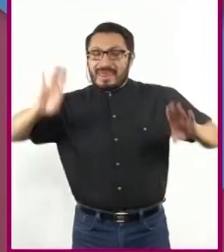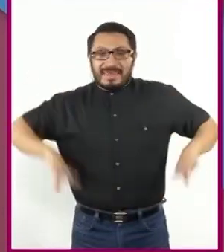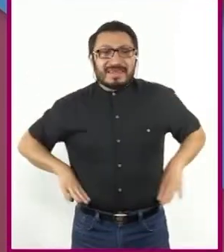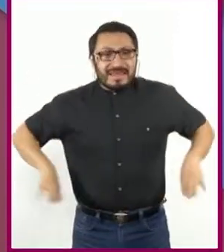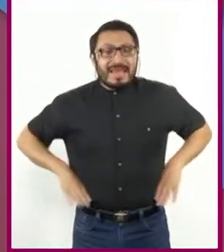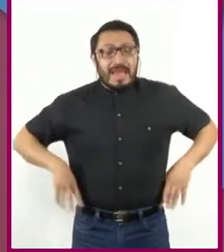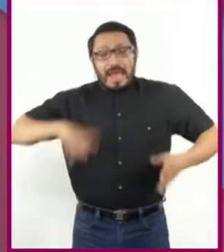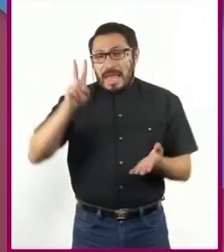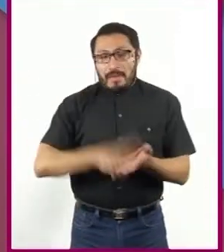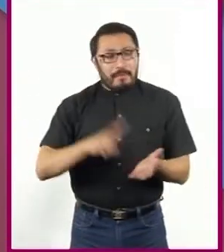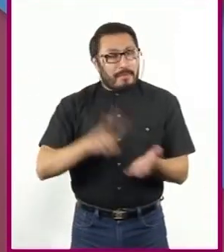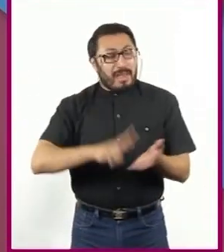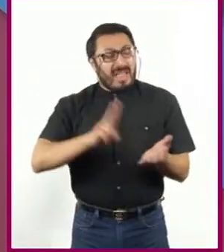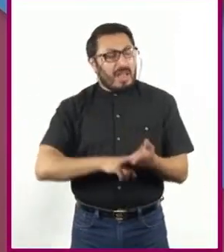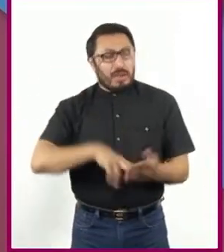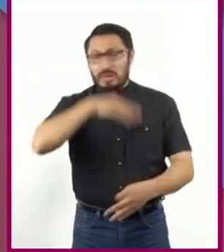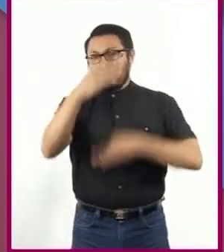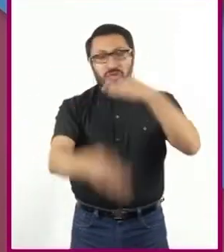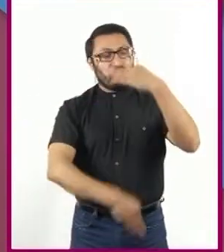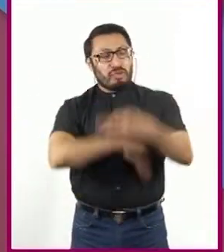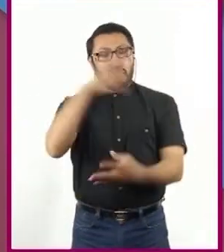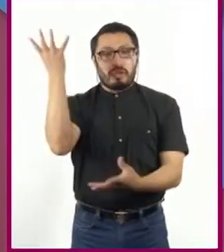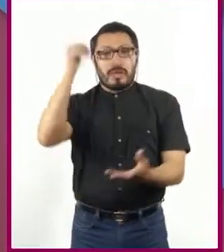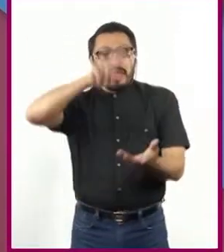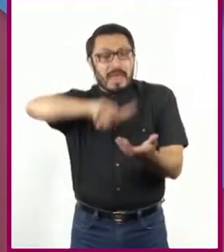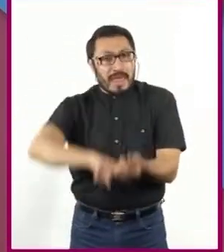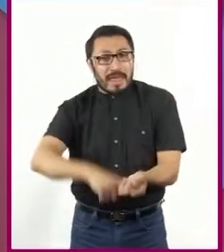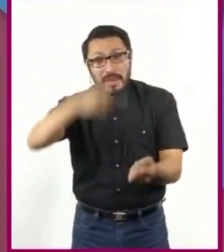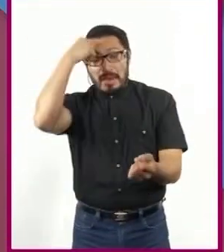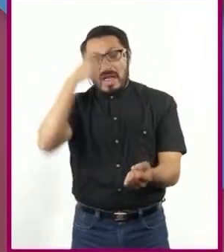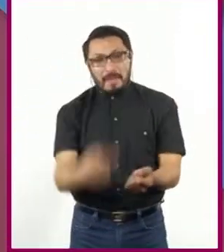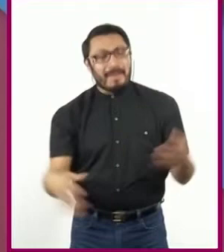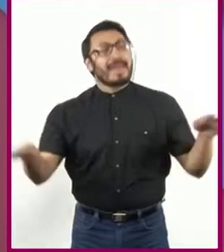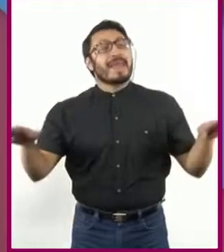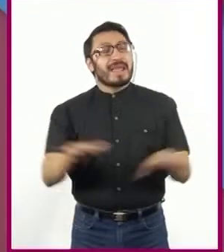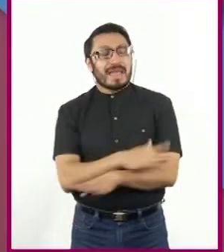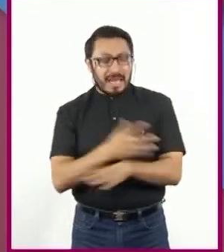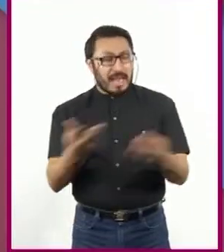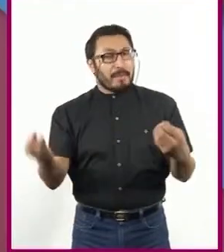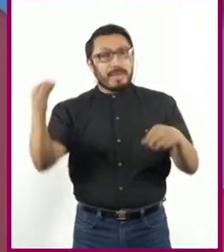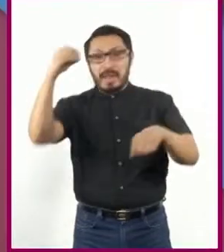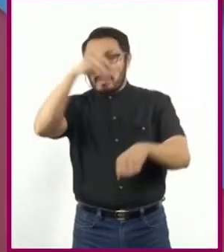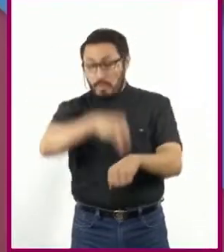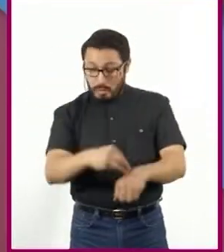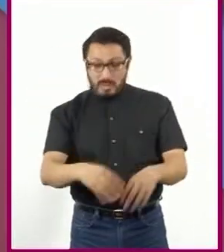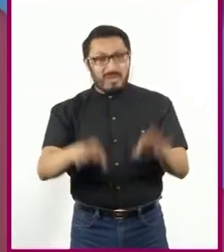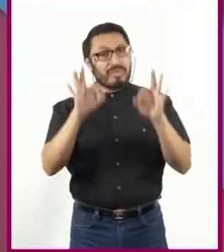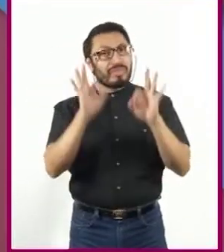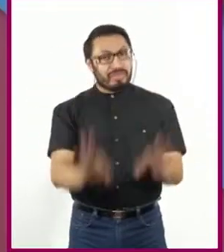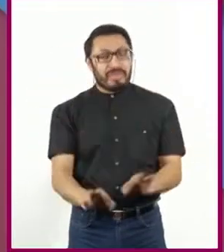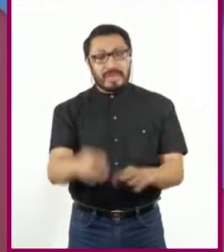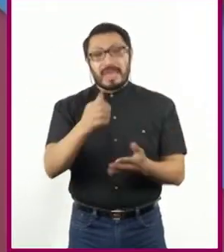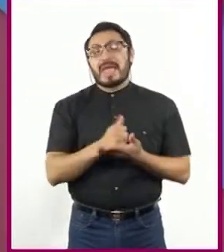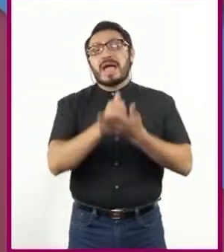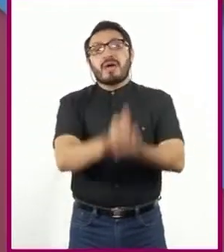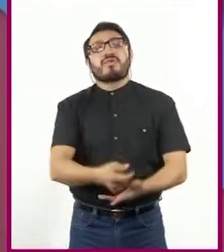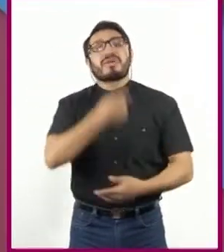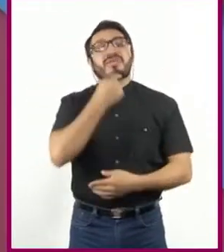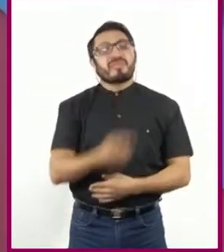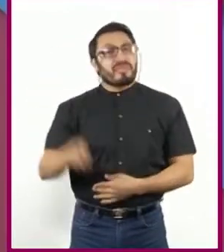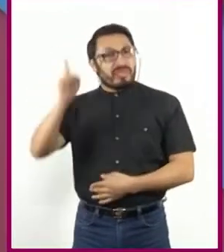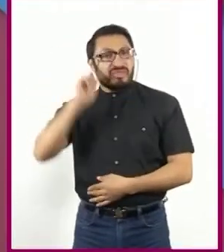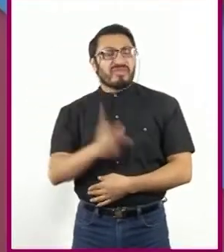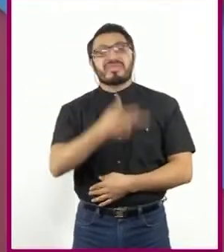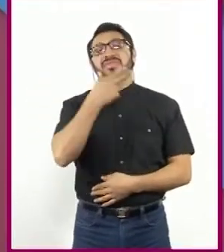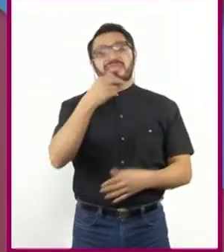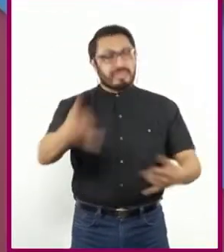y los valores necesarios para producir cambios de comportamiento y que permita a niñas y niños, jóvenes